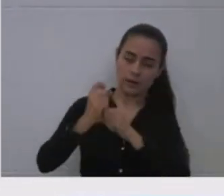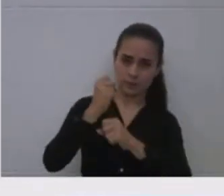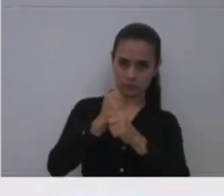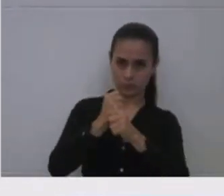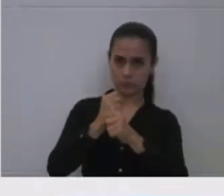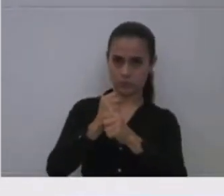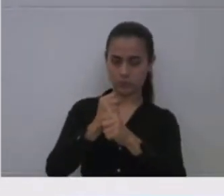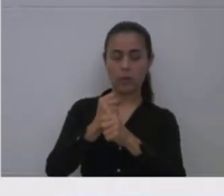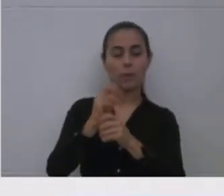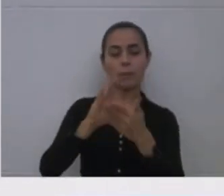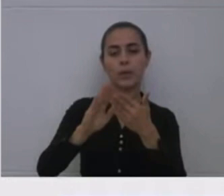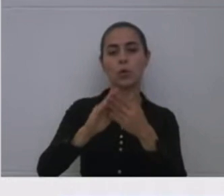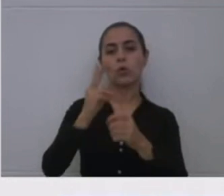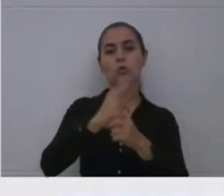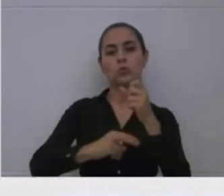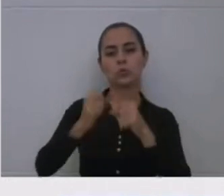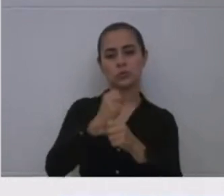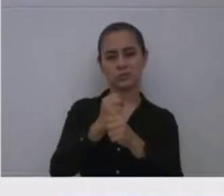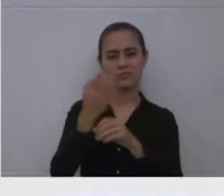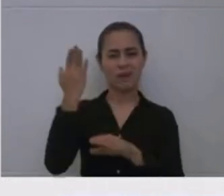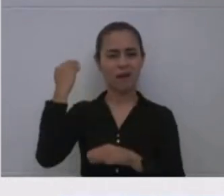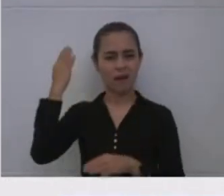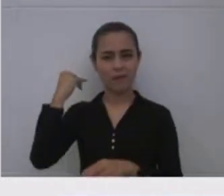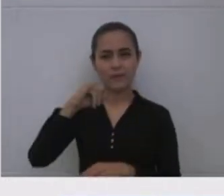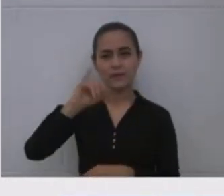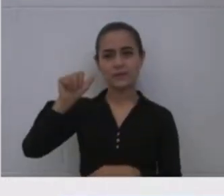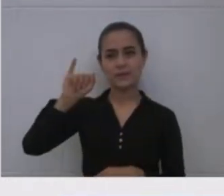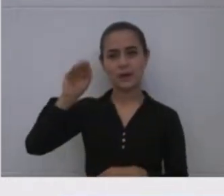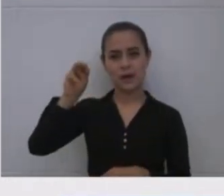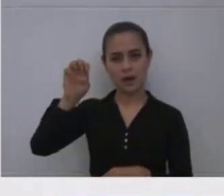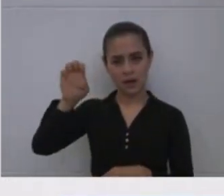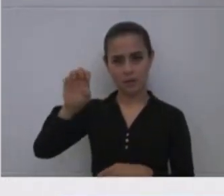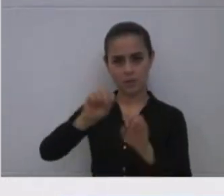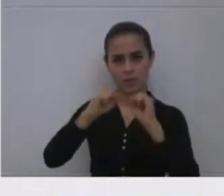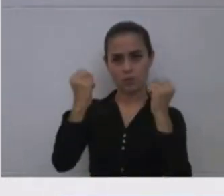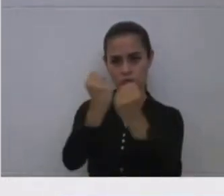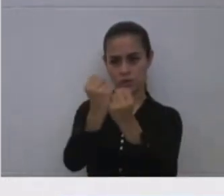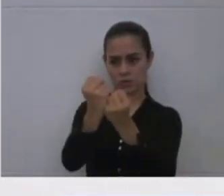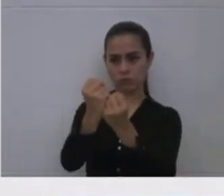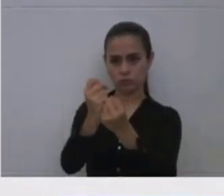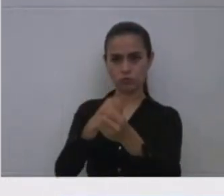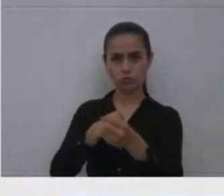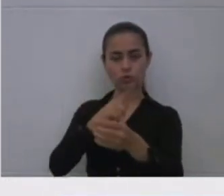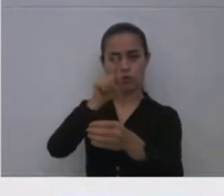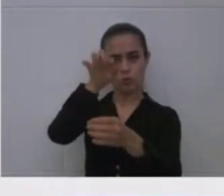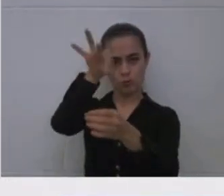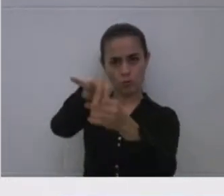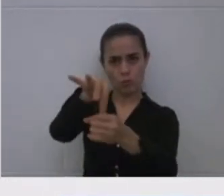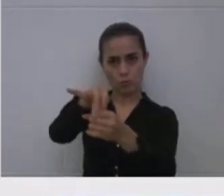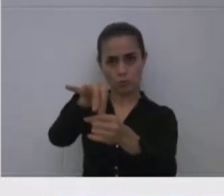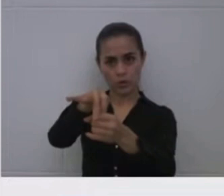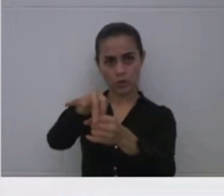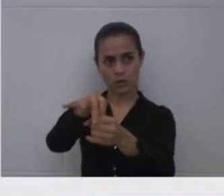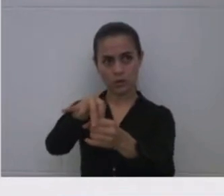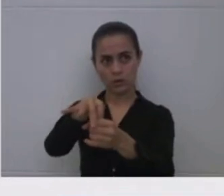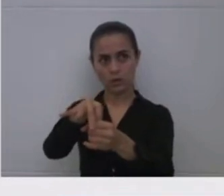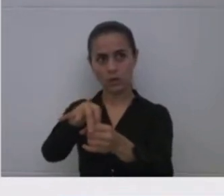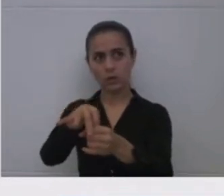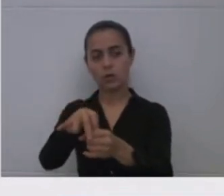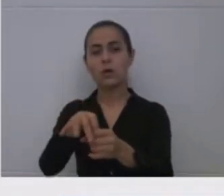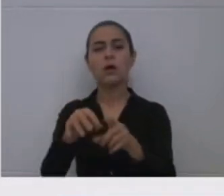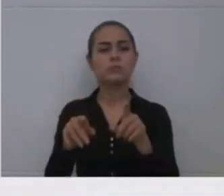cuando voté por Jaime Cuartas a la presidencia del Consejo, nunca me esperé que varios de mis debates terminaran